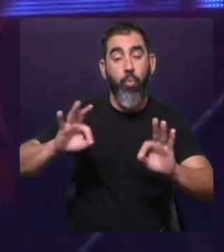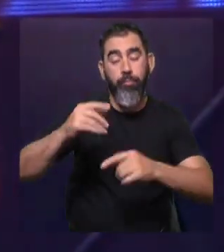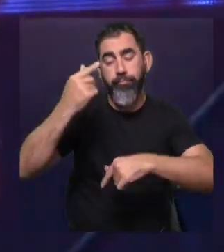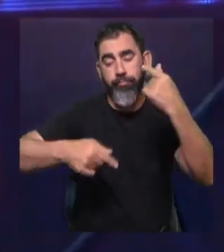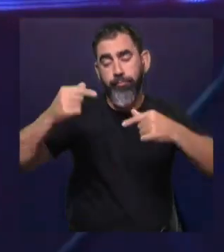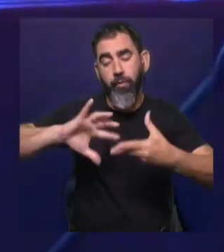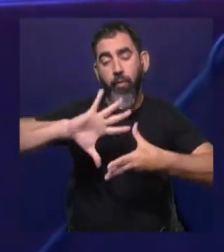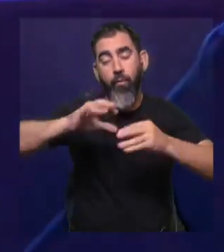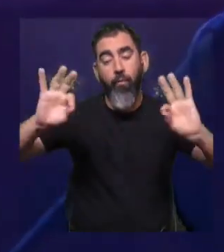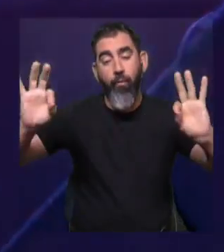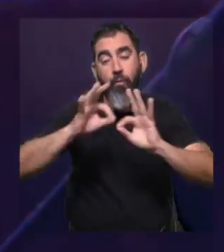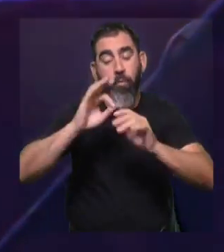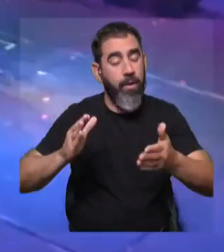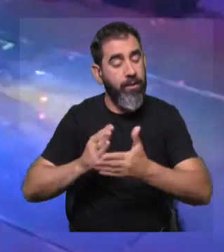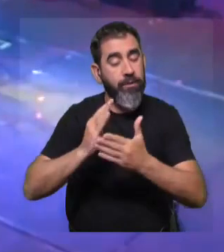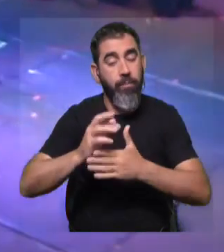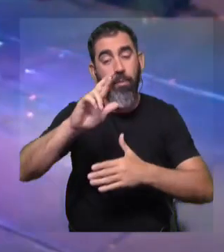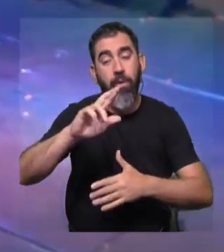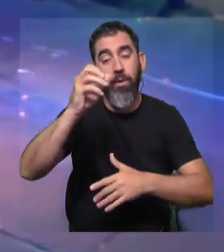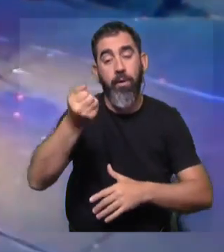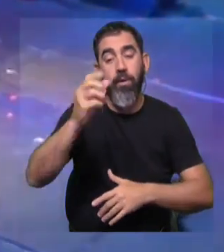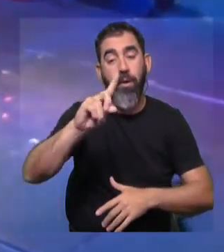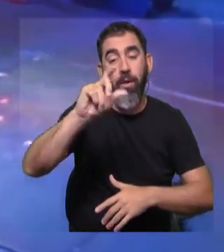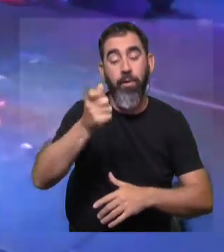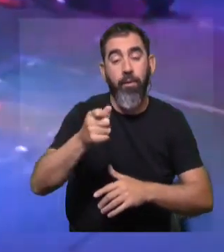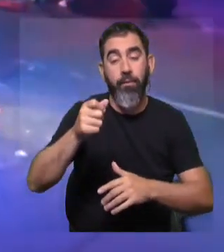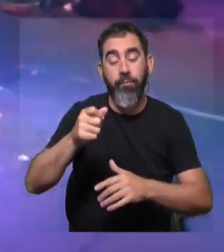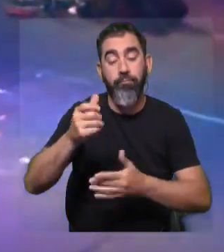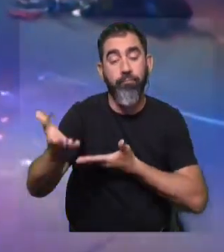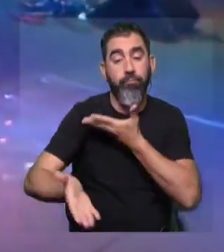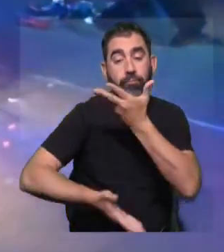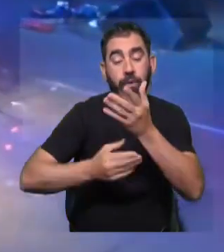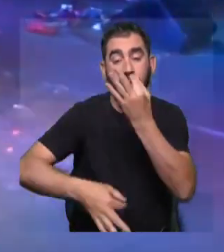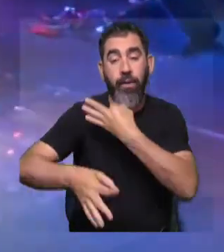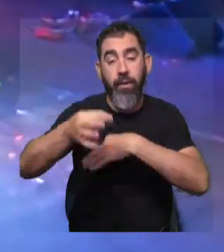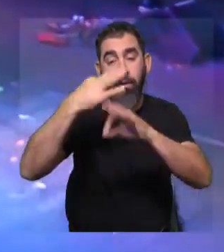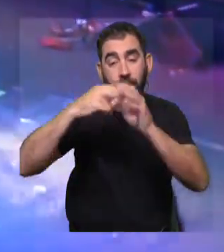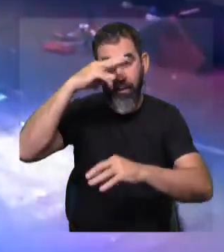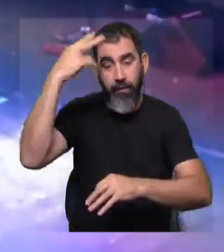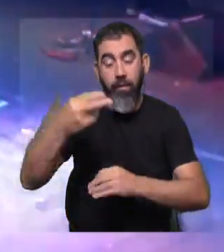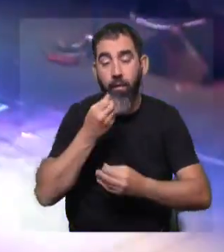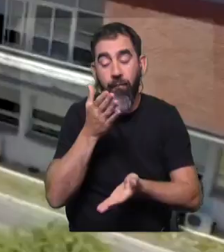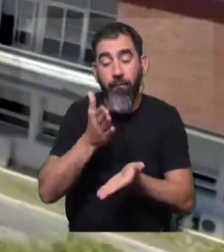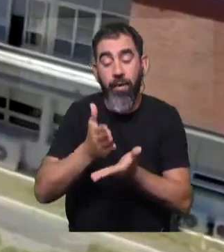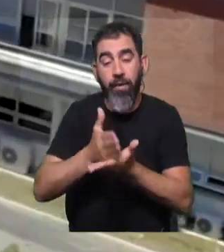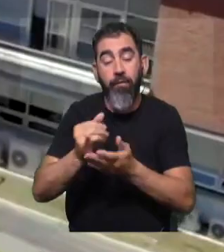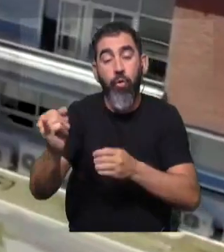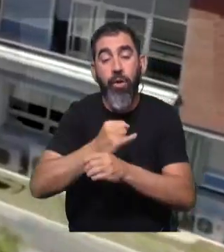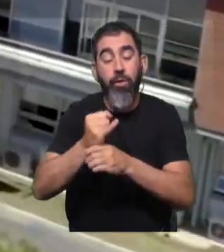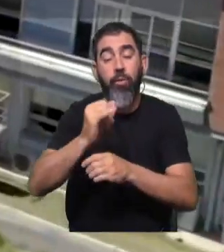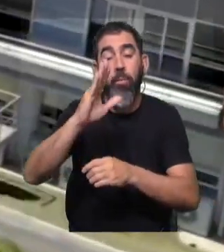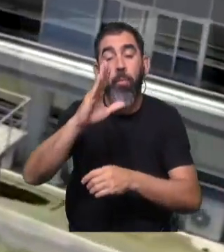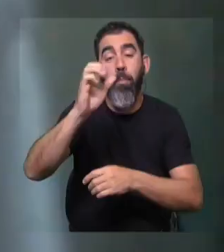de estilos musicales que acompañaron su carrera, Rubén Rada tocará en el renovado Teatro de Verano a beneficio del Institut Pasteur de